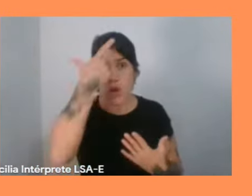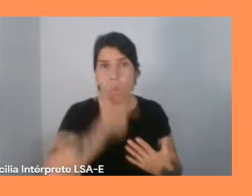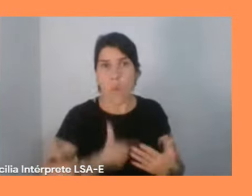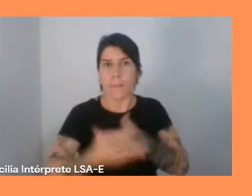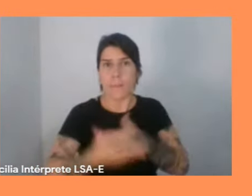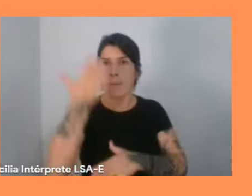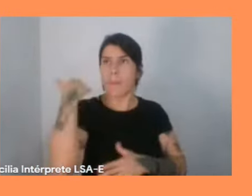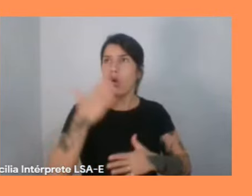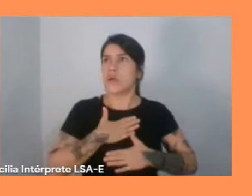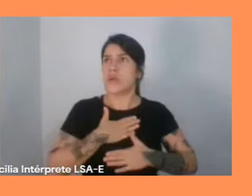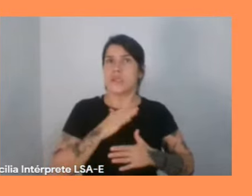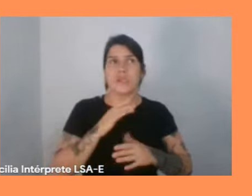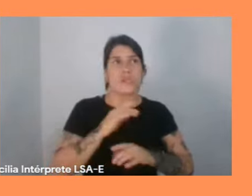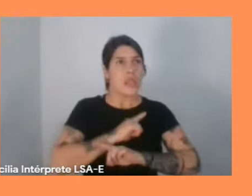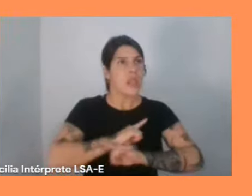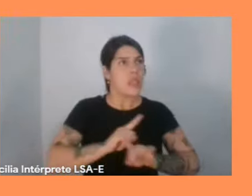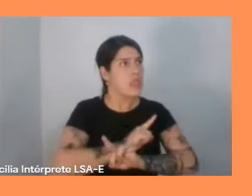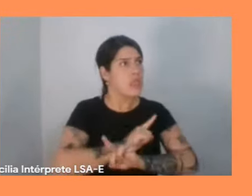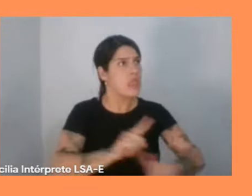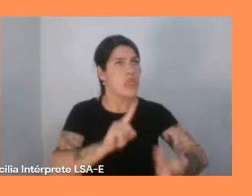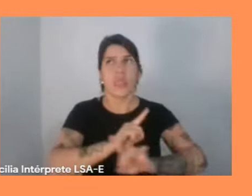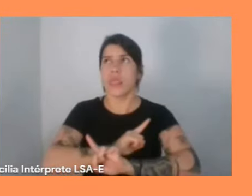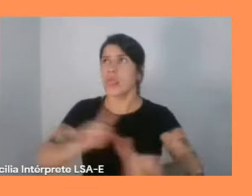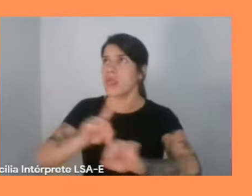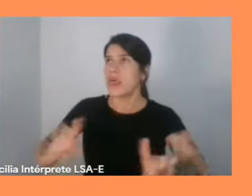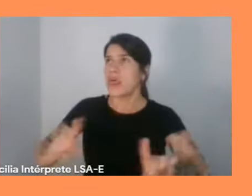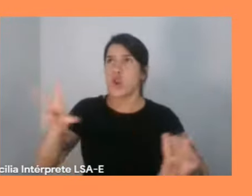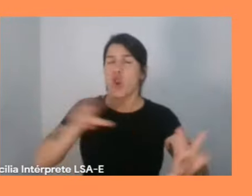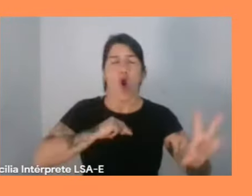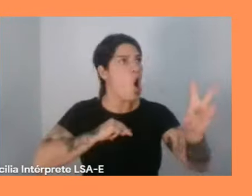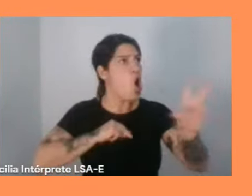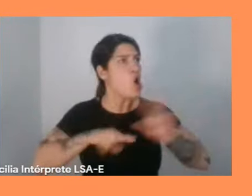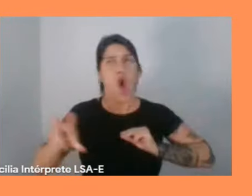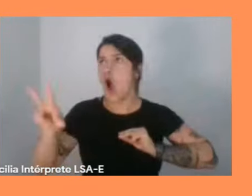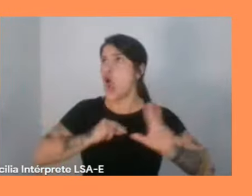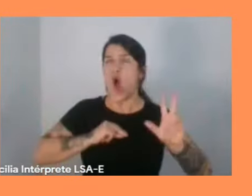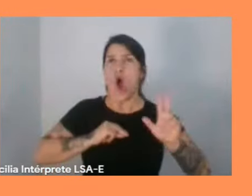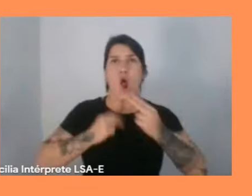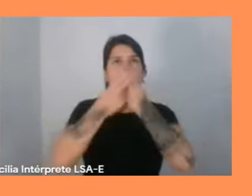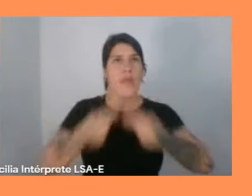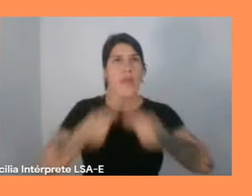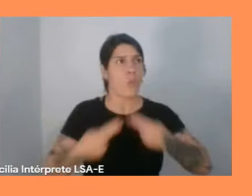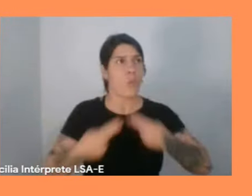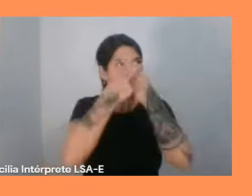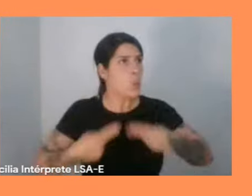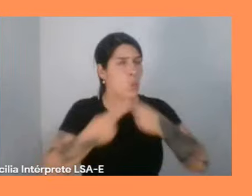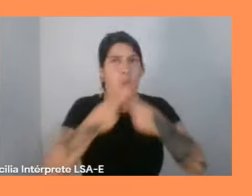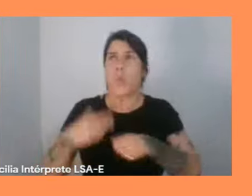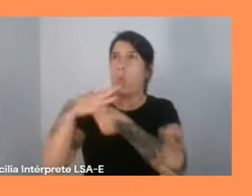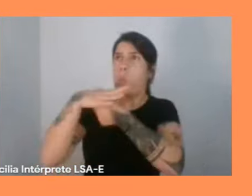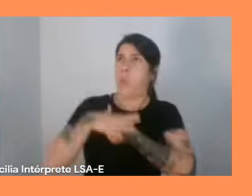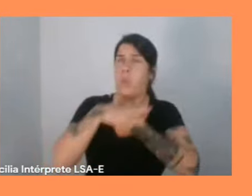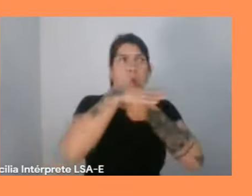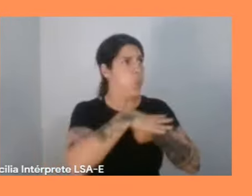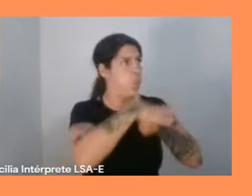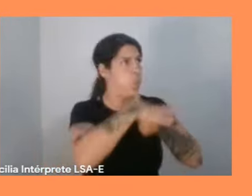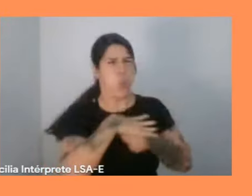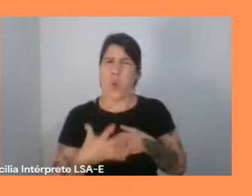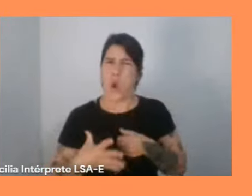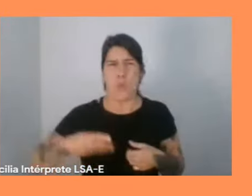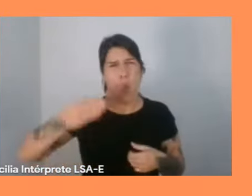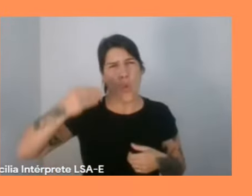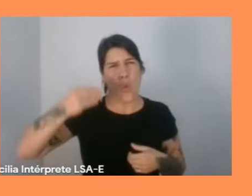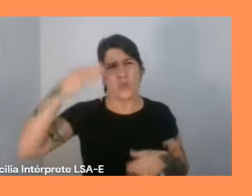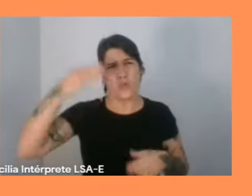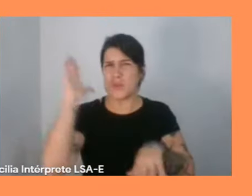represiones que con frecuencia ocultan violencias. La ESI apuesta a dar el cuerpo, la ESI